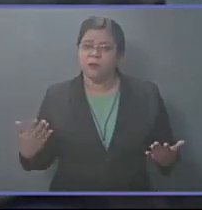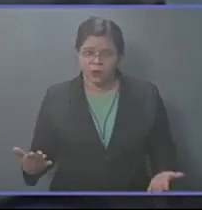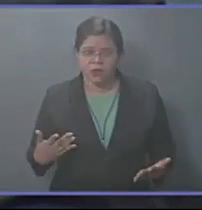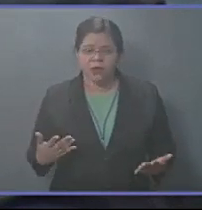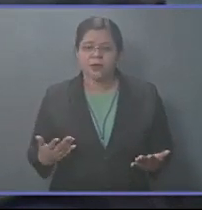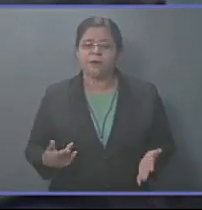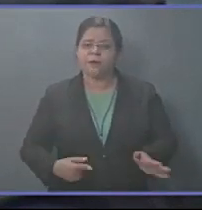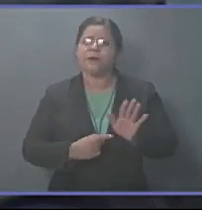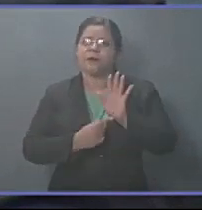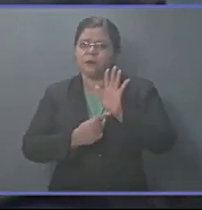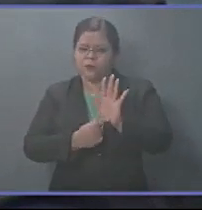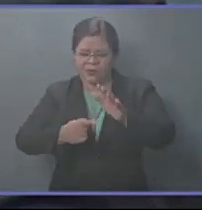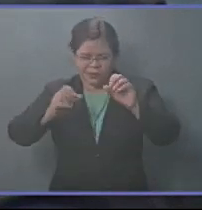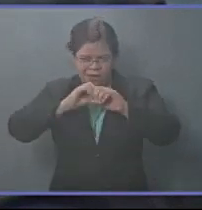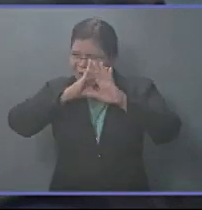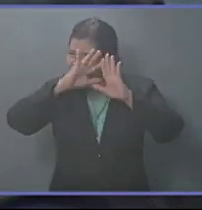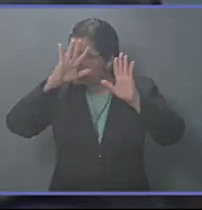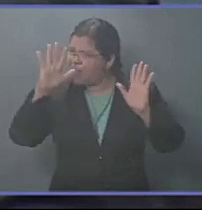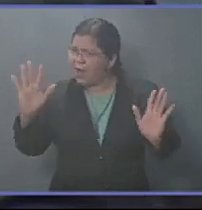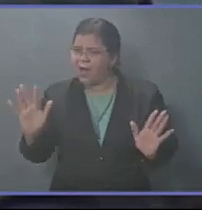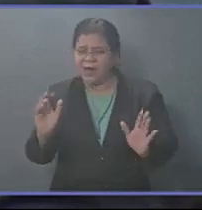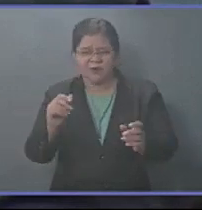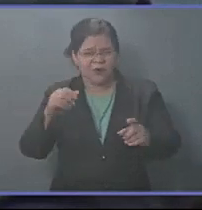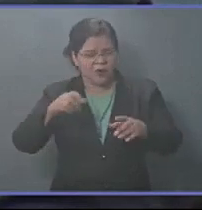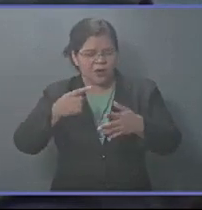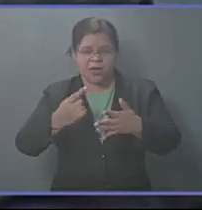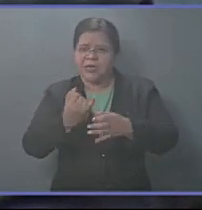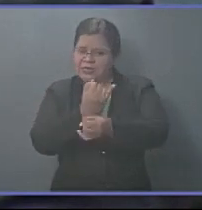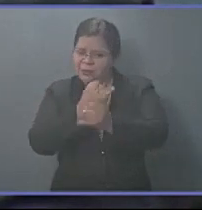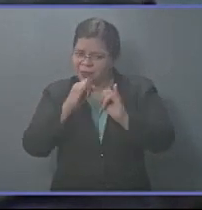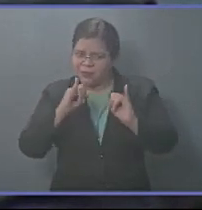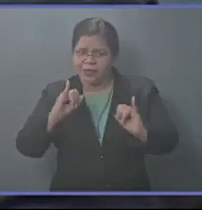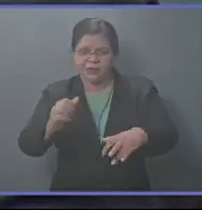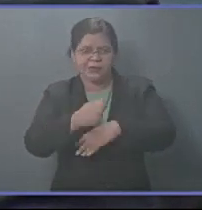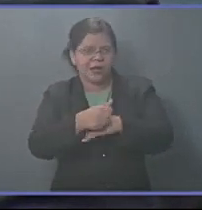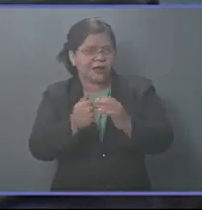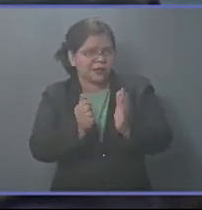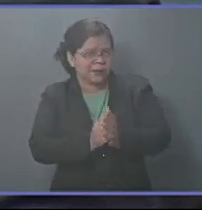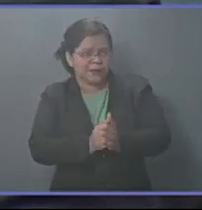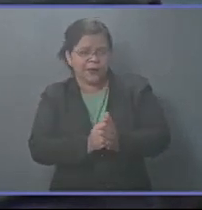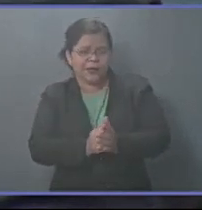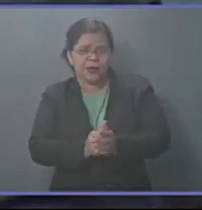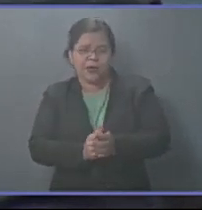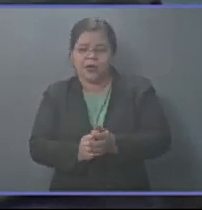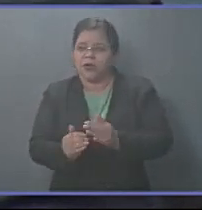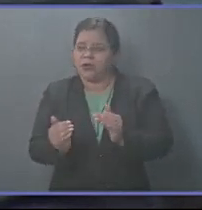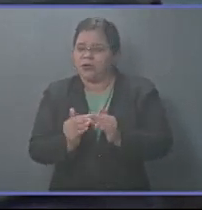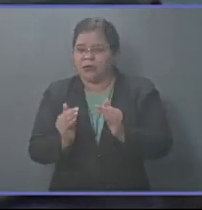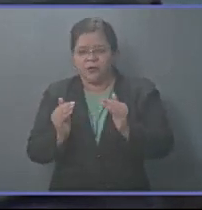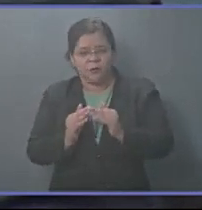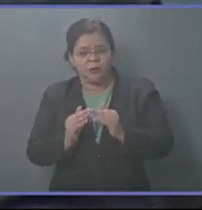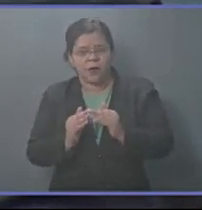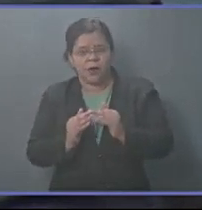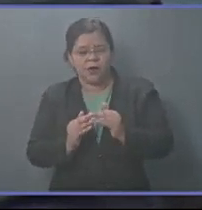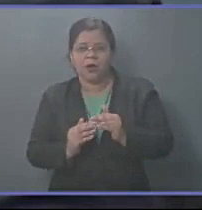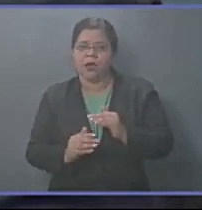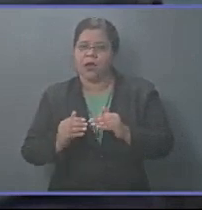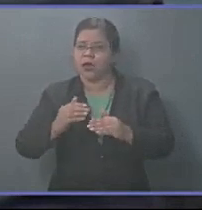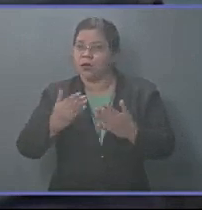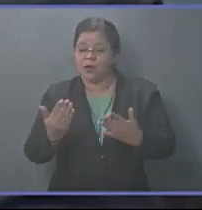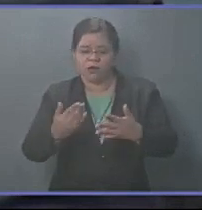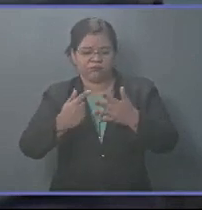manifiesto una clara violación a la independencia del órgano legislativo la india- la inviolabilidad parlamentaria